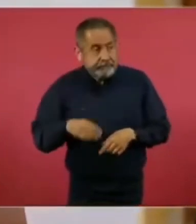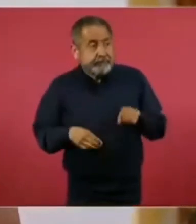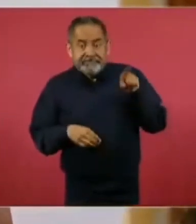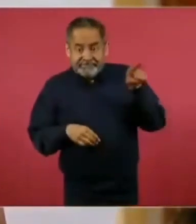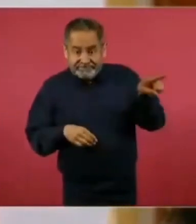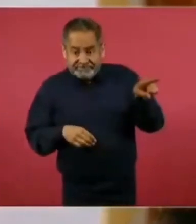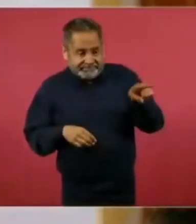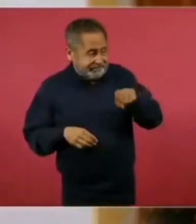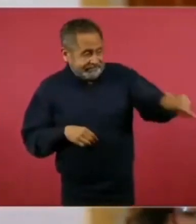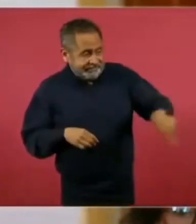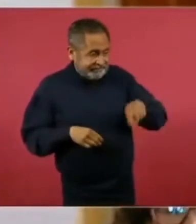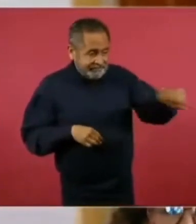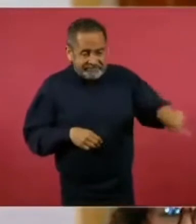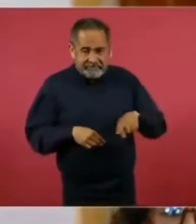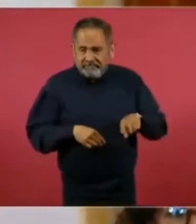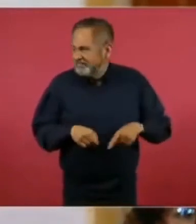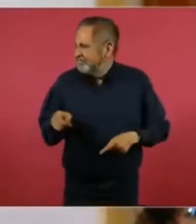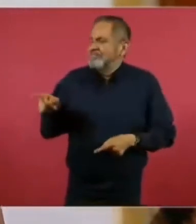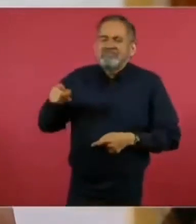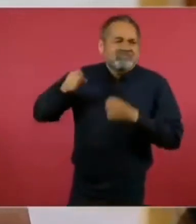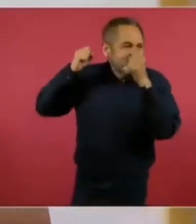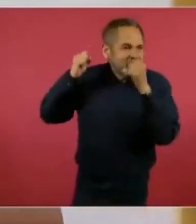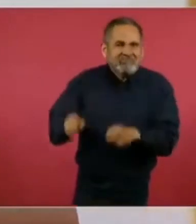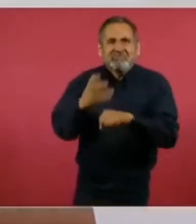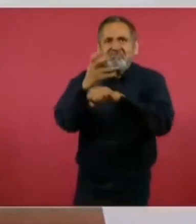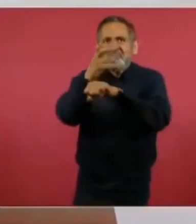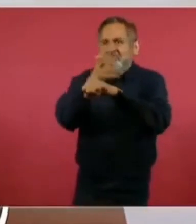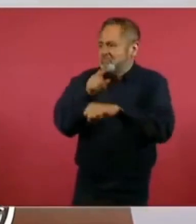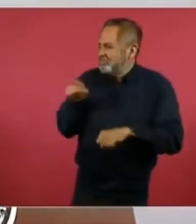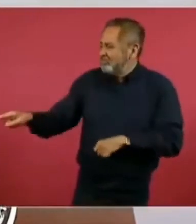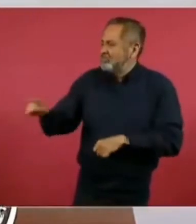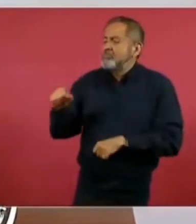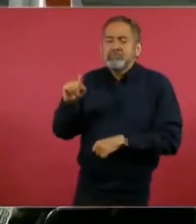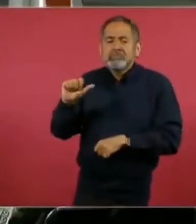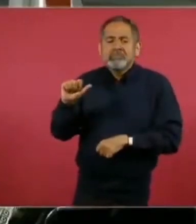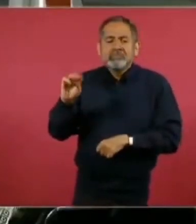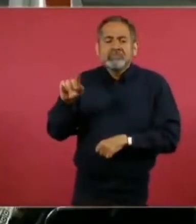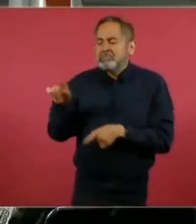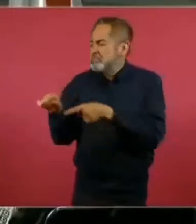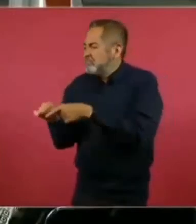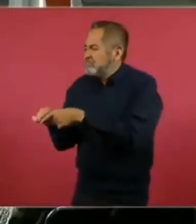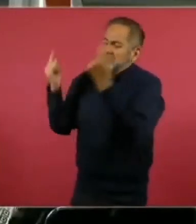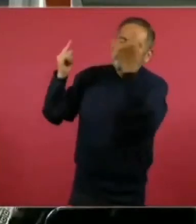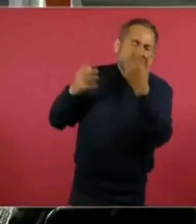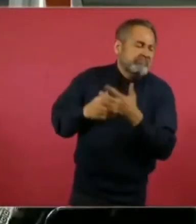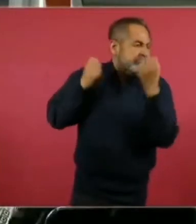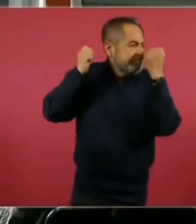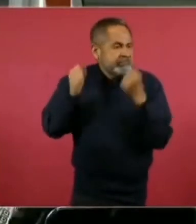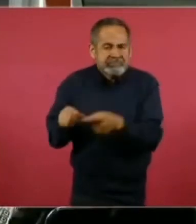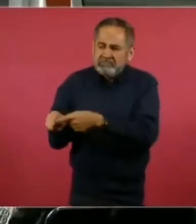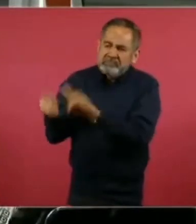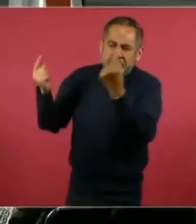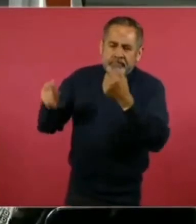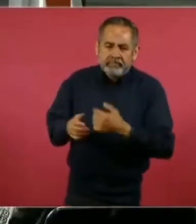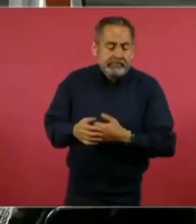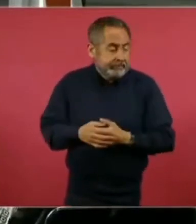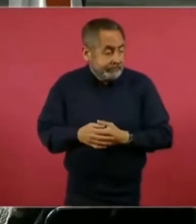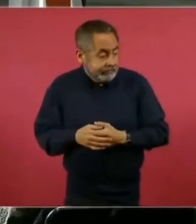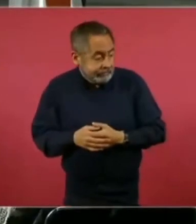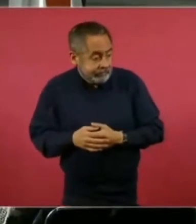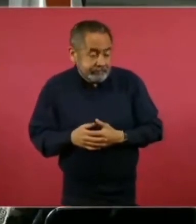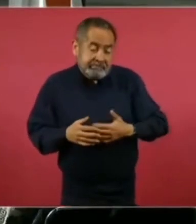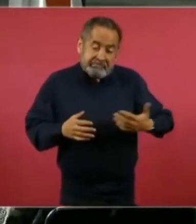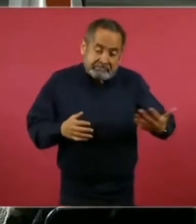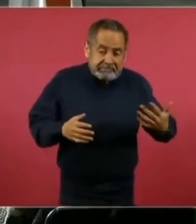haber ruptura con el gobierno de Estados Unidos. Recuerdo, bueno,